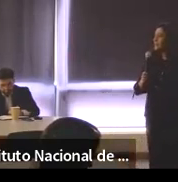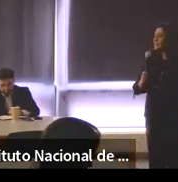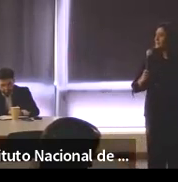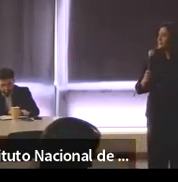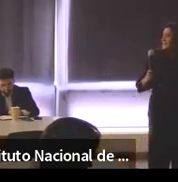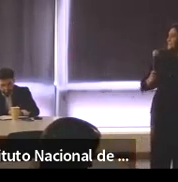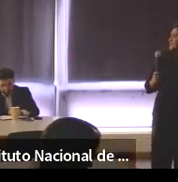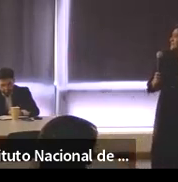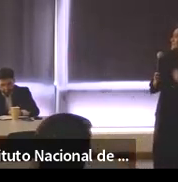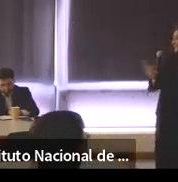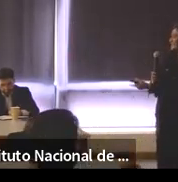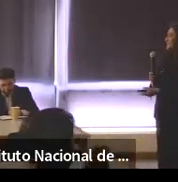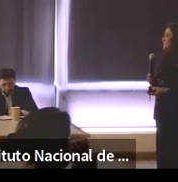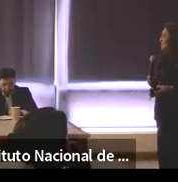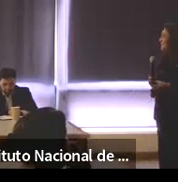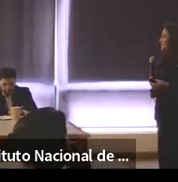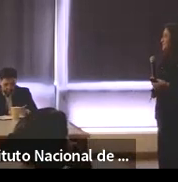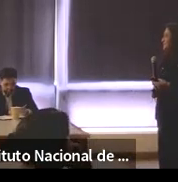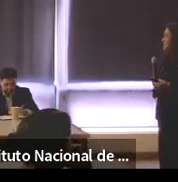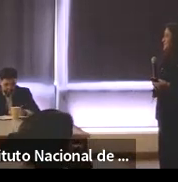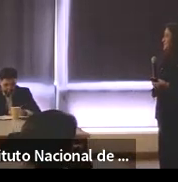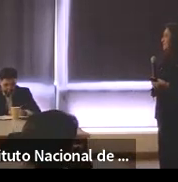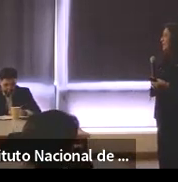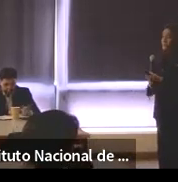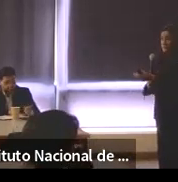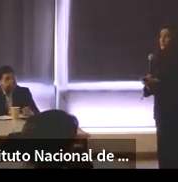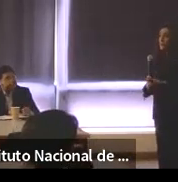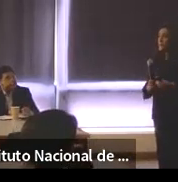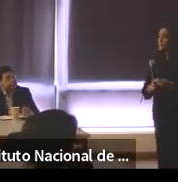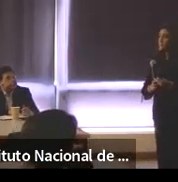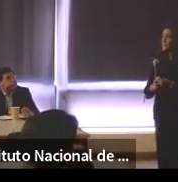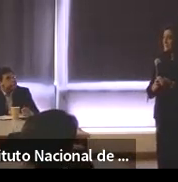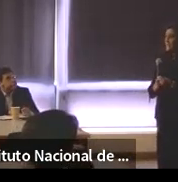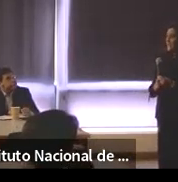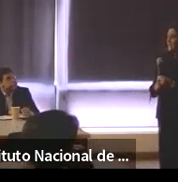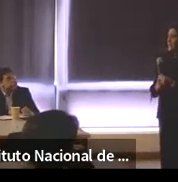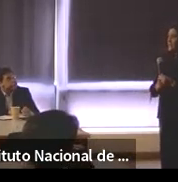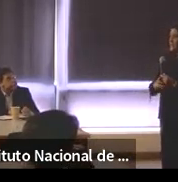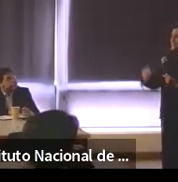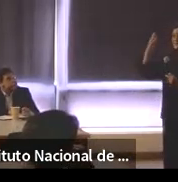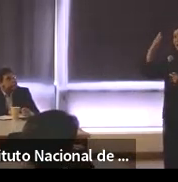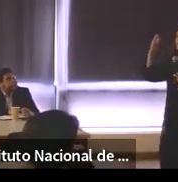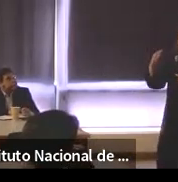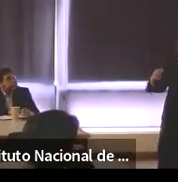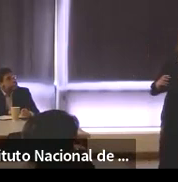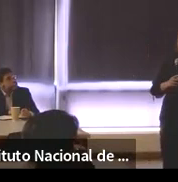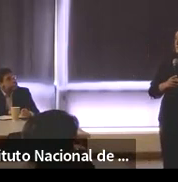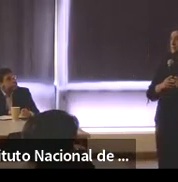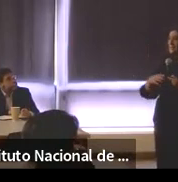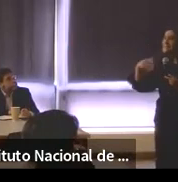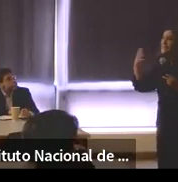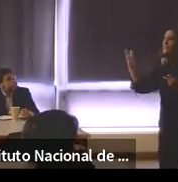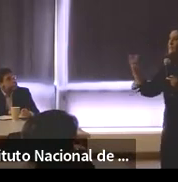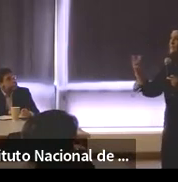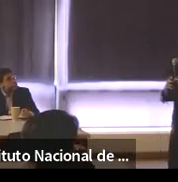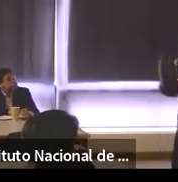A partir de la experiencia y se las Quiero compartir ha funcionado esta esta organización